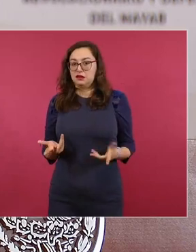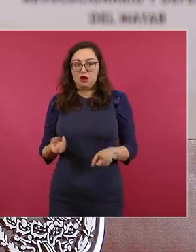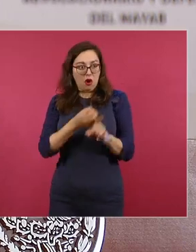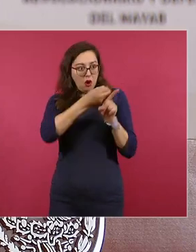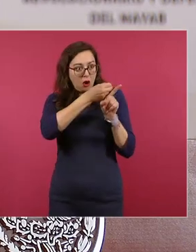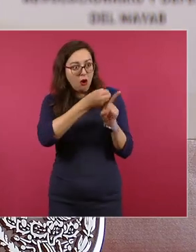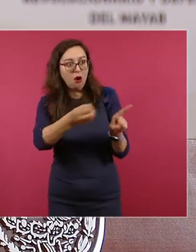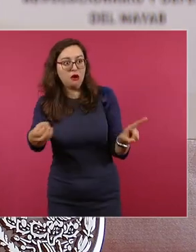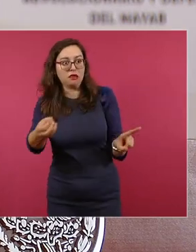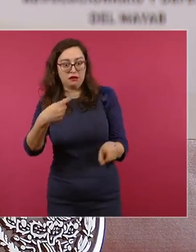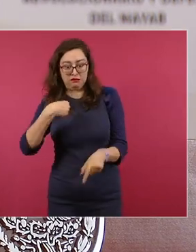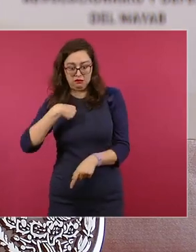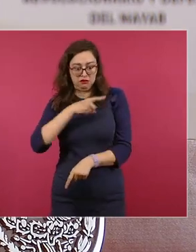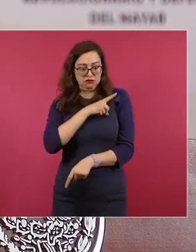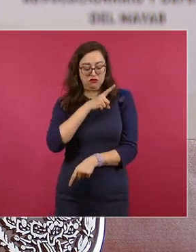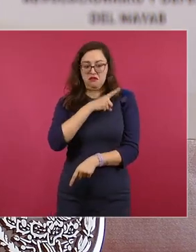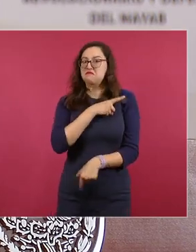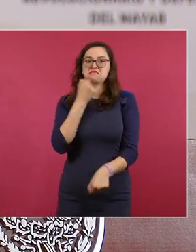orden.